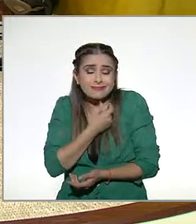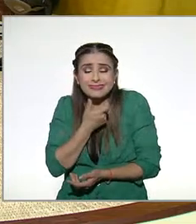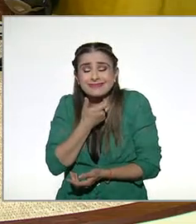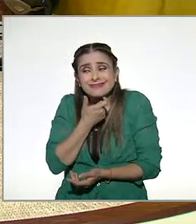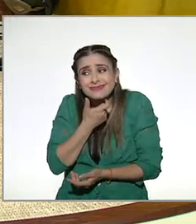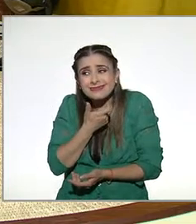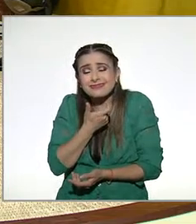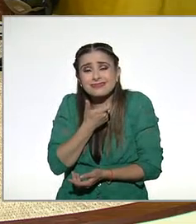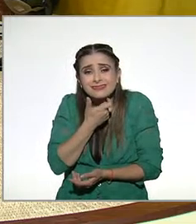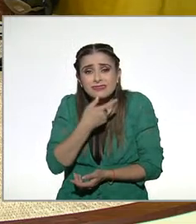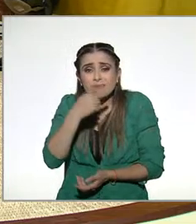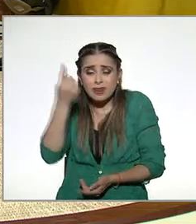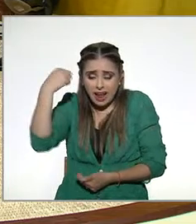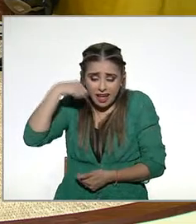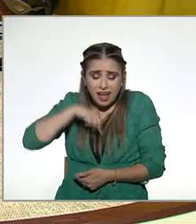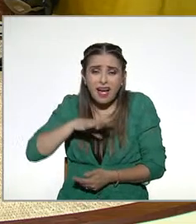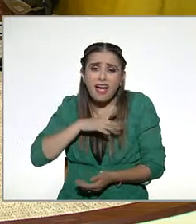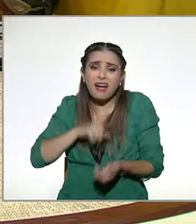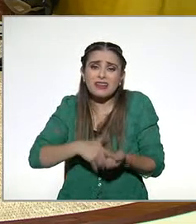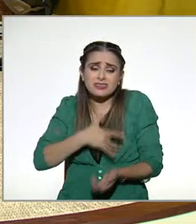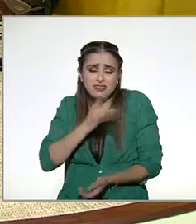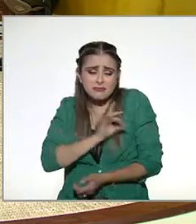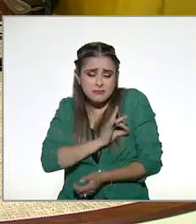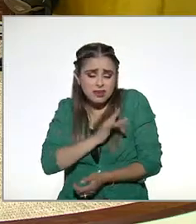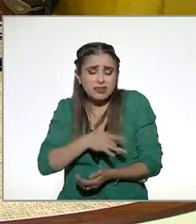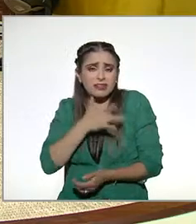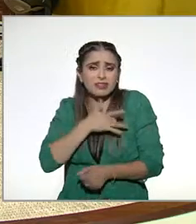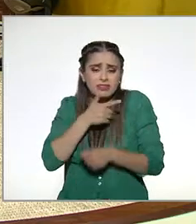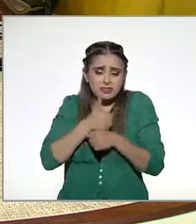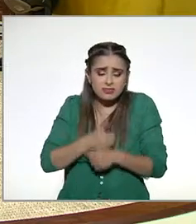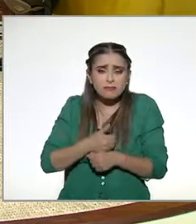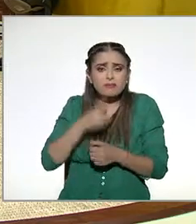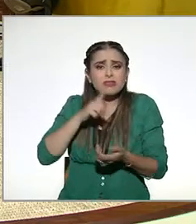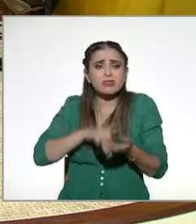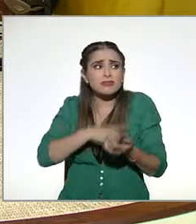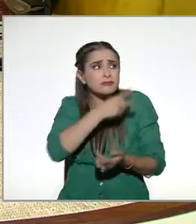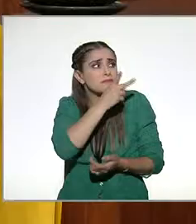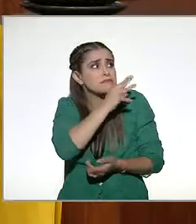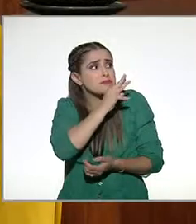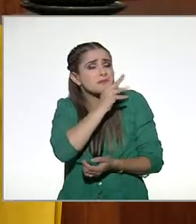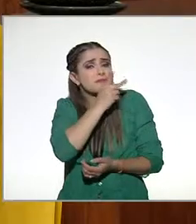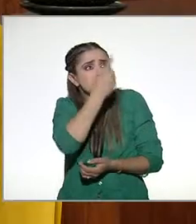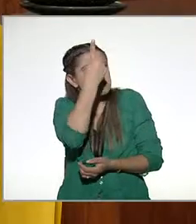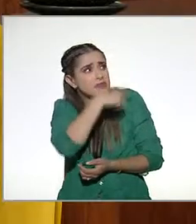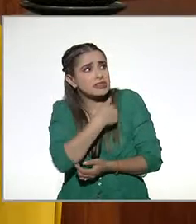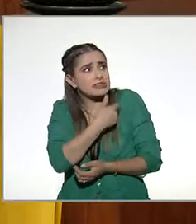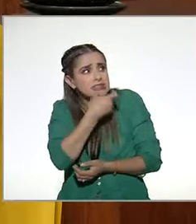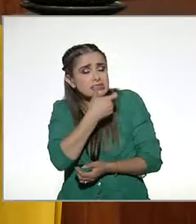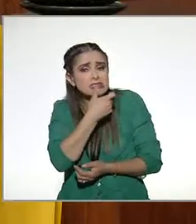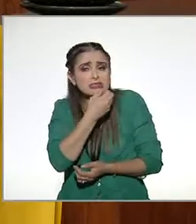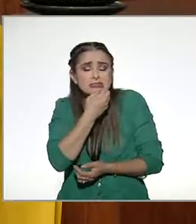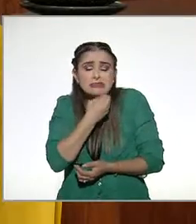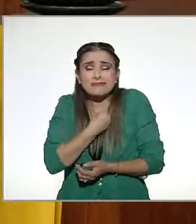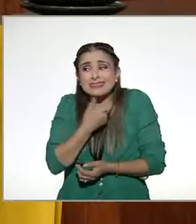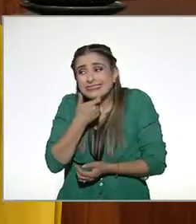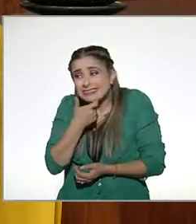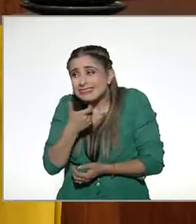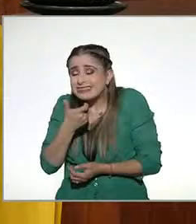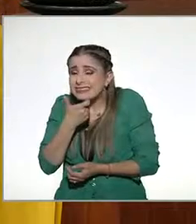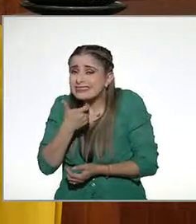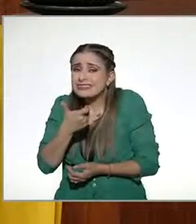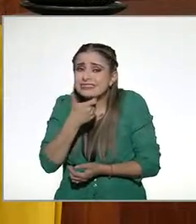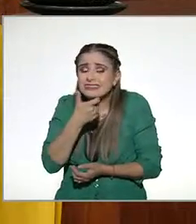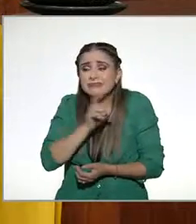el fondo están llenos de angustia y de miedo, ¿no? Y a veces sonríen porque temen que el otro los vaya a agredir. Entonces,